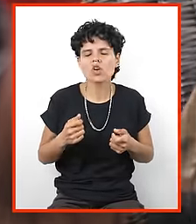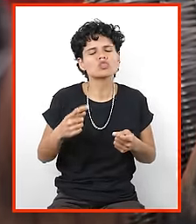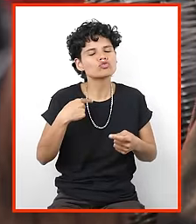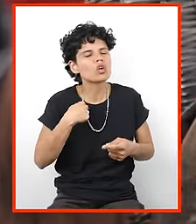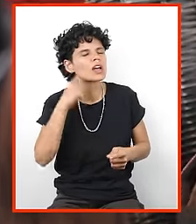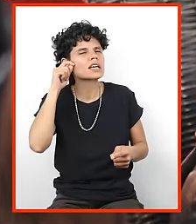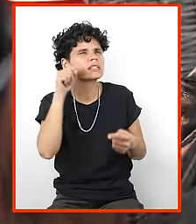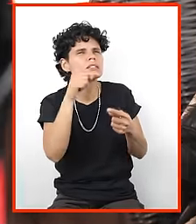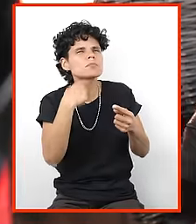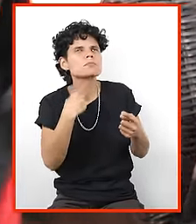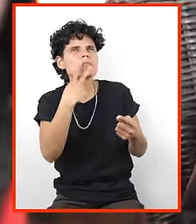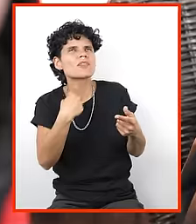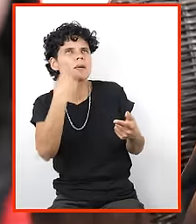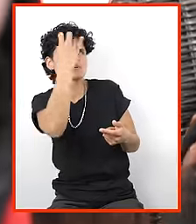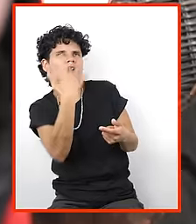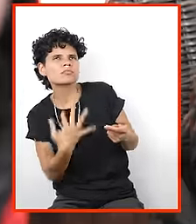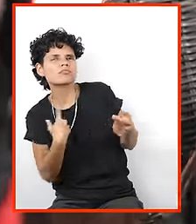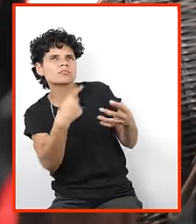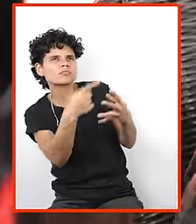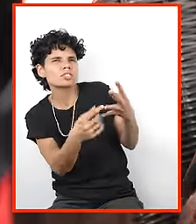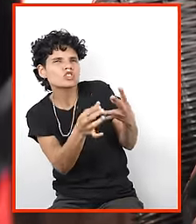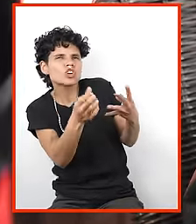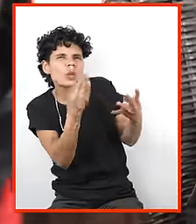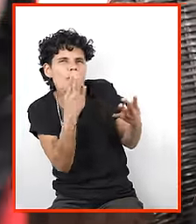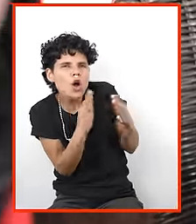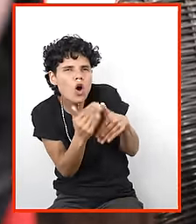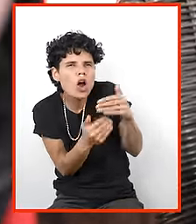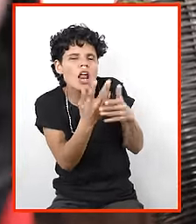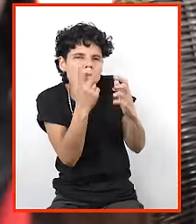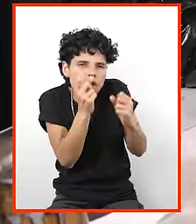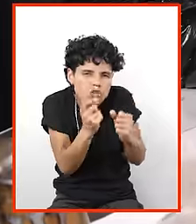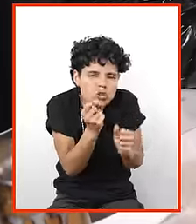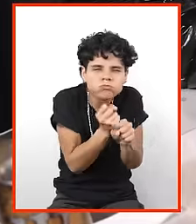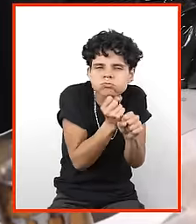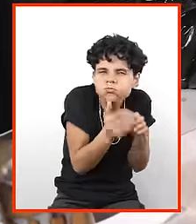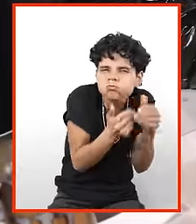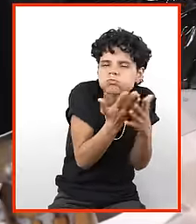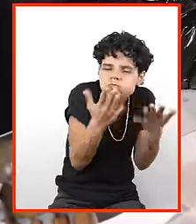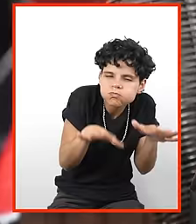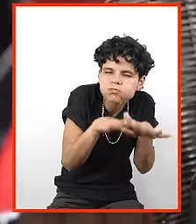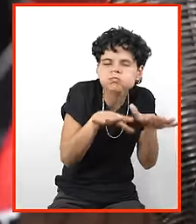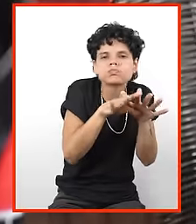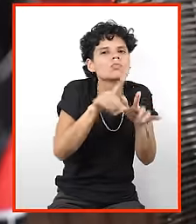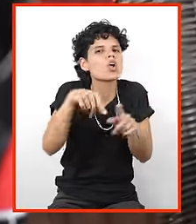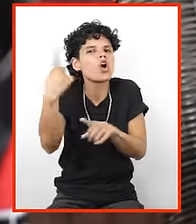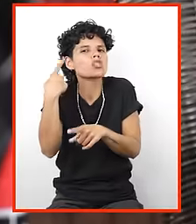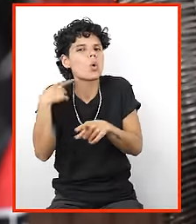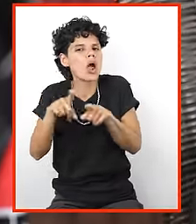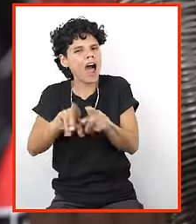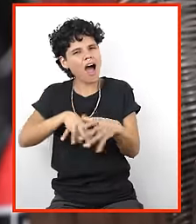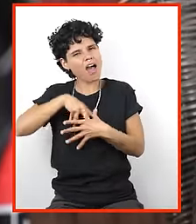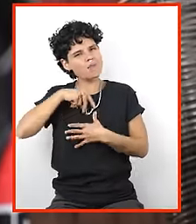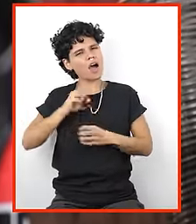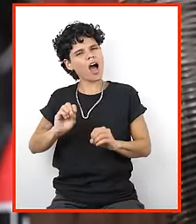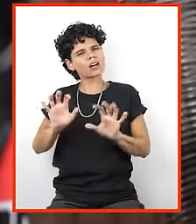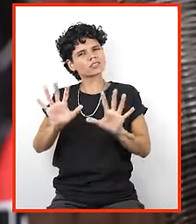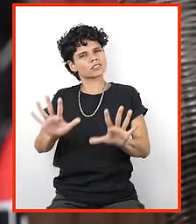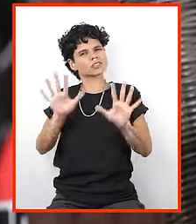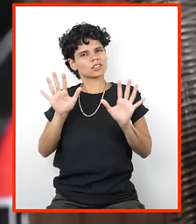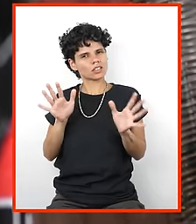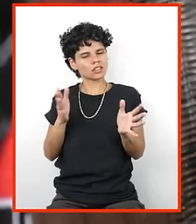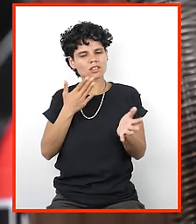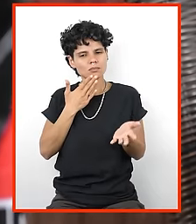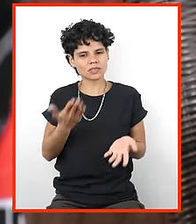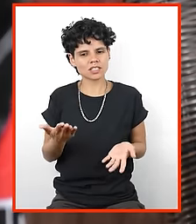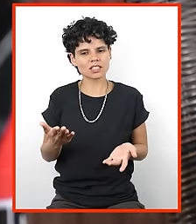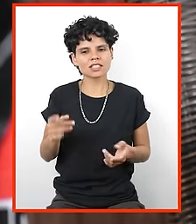quiero mejorar, quiero que pueda evolucionar hasta esta parte. Pero hay cosas que forman parte de tu esencia, de lo que tú eres como